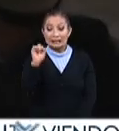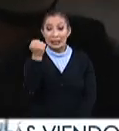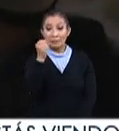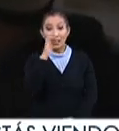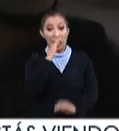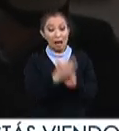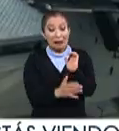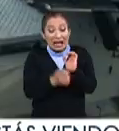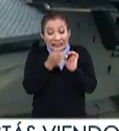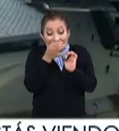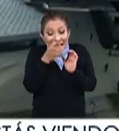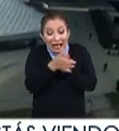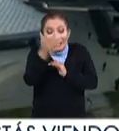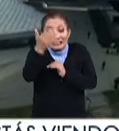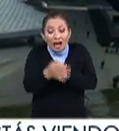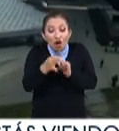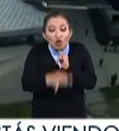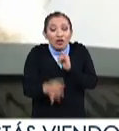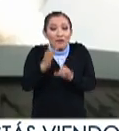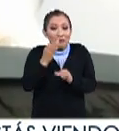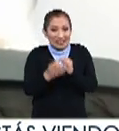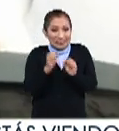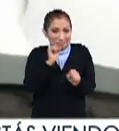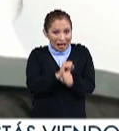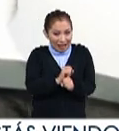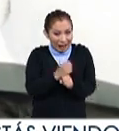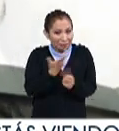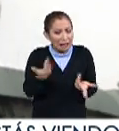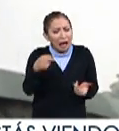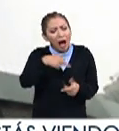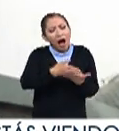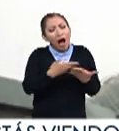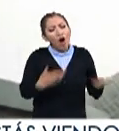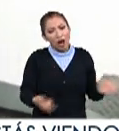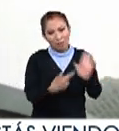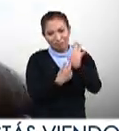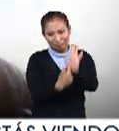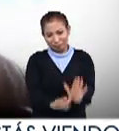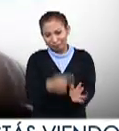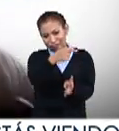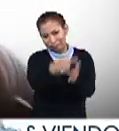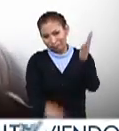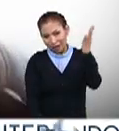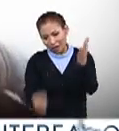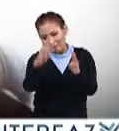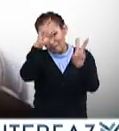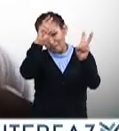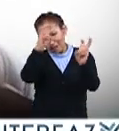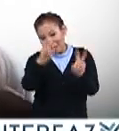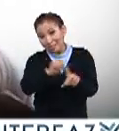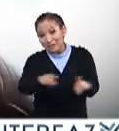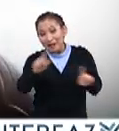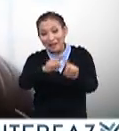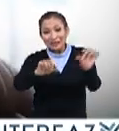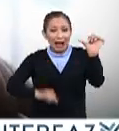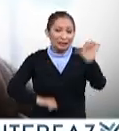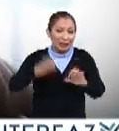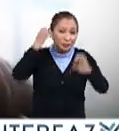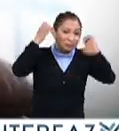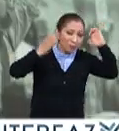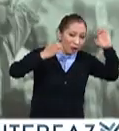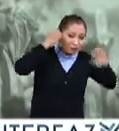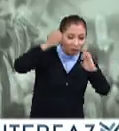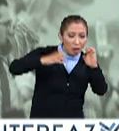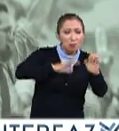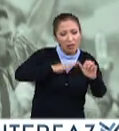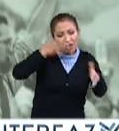Septiembre termina y con él llega el último fin de semana. En esta ocasión te presentamos una programación de diversas exposiciones